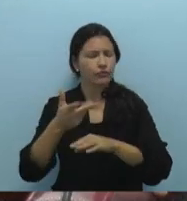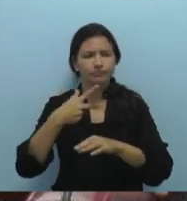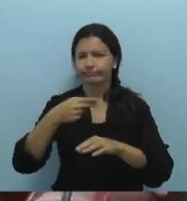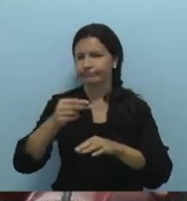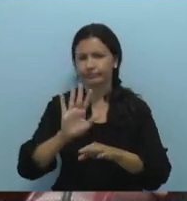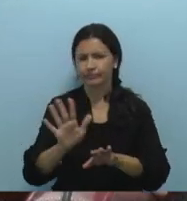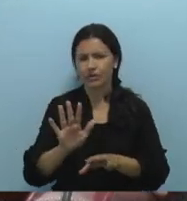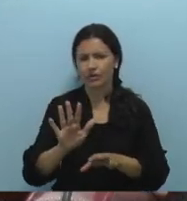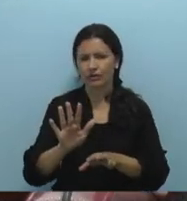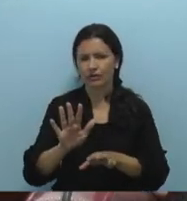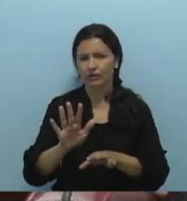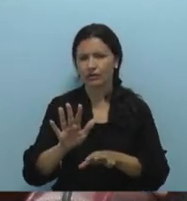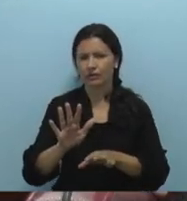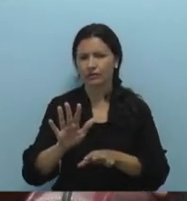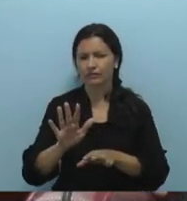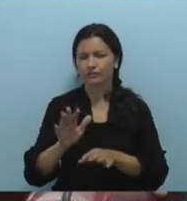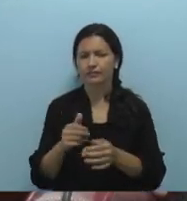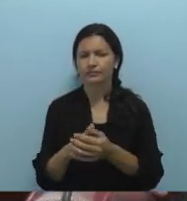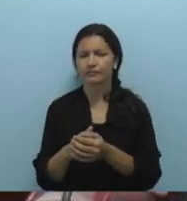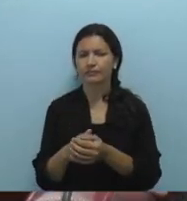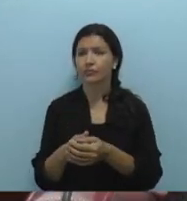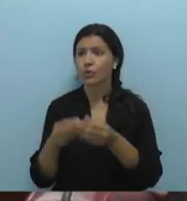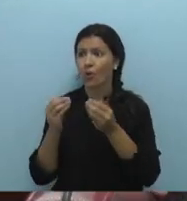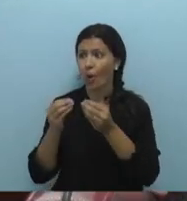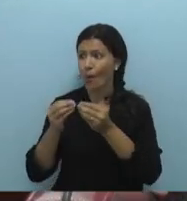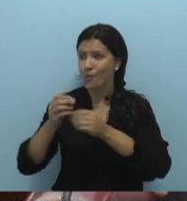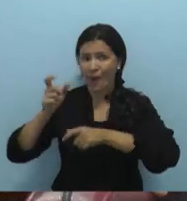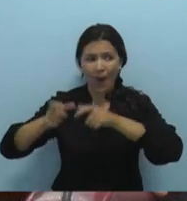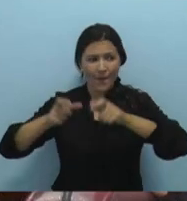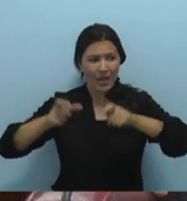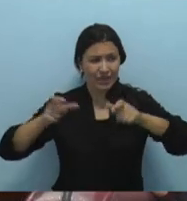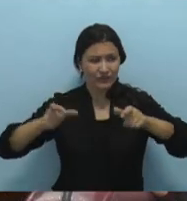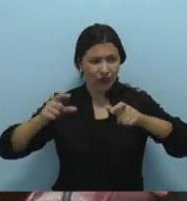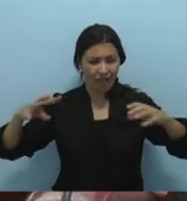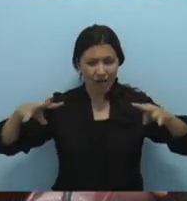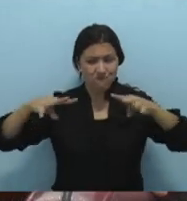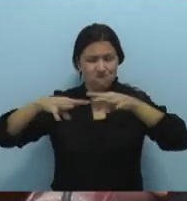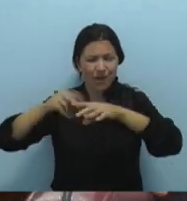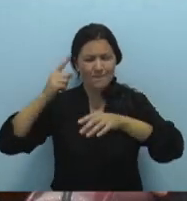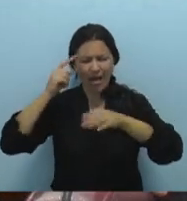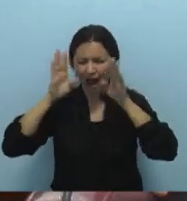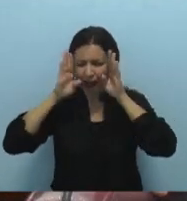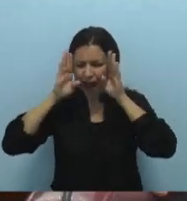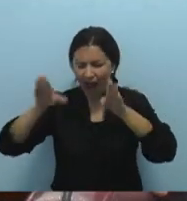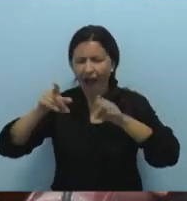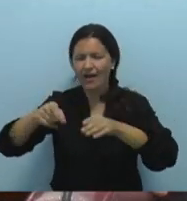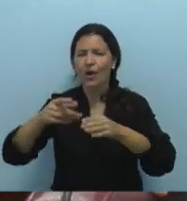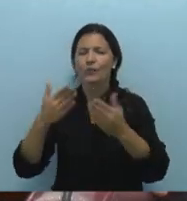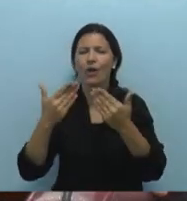ayer fue a la marcha, sino cómo se movilizó el pueblo y en qué sentido ayer para ponerle límite